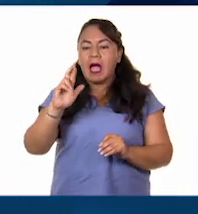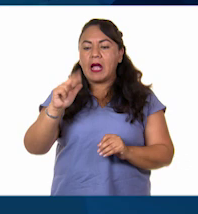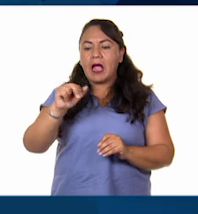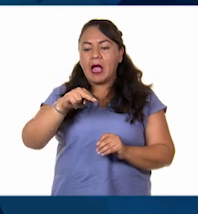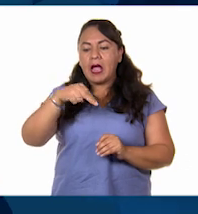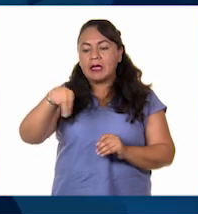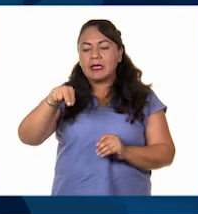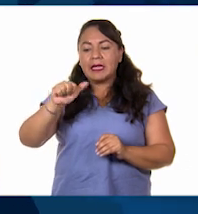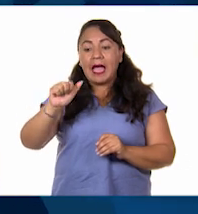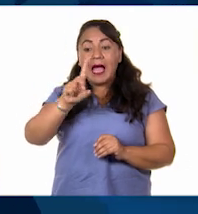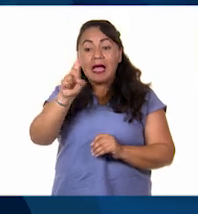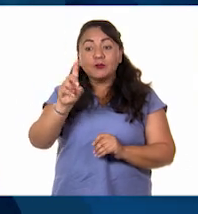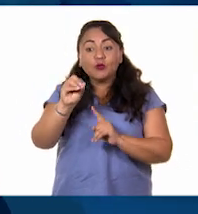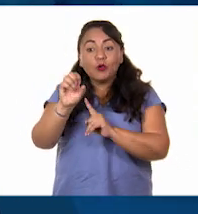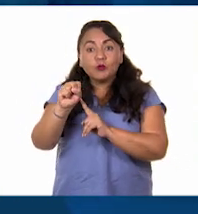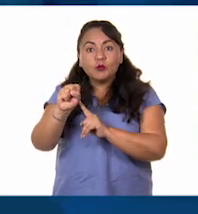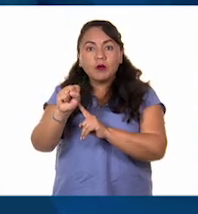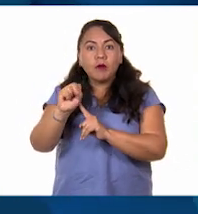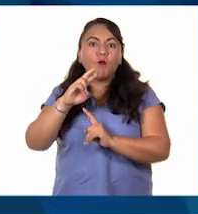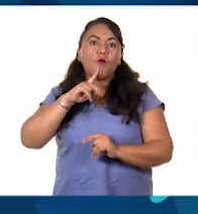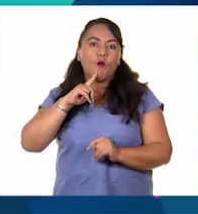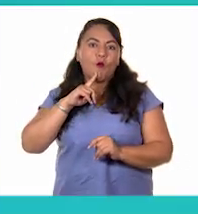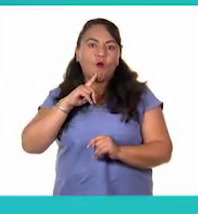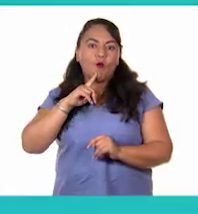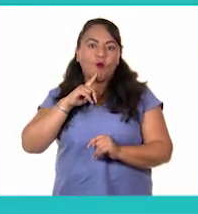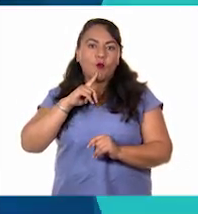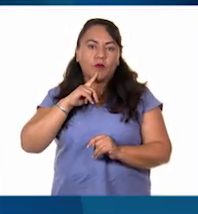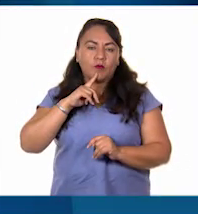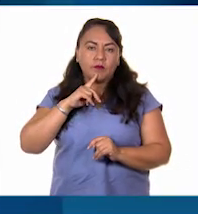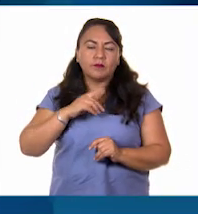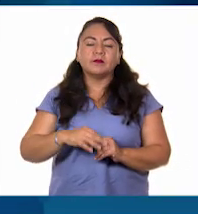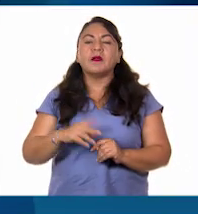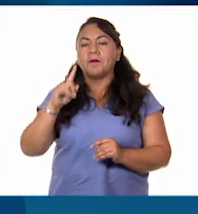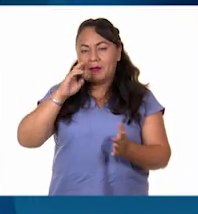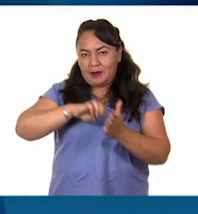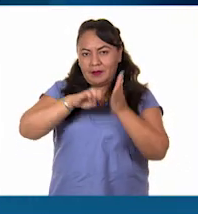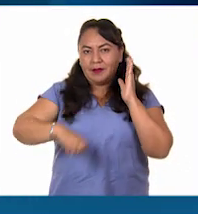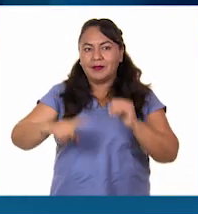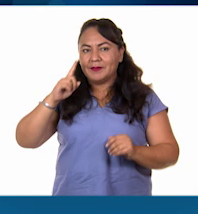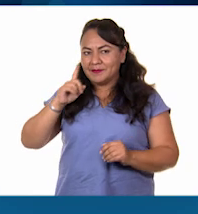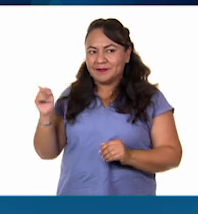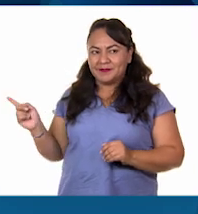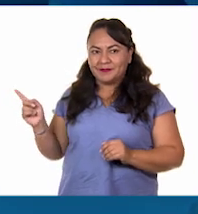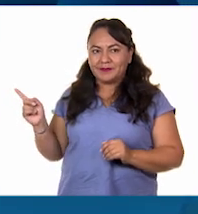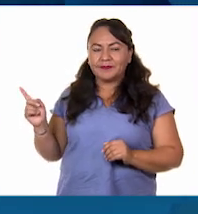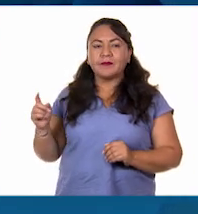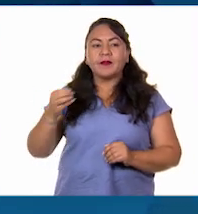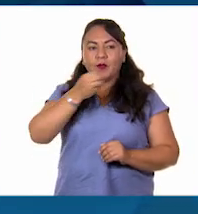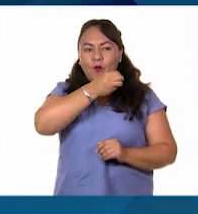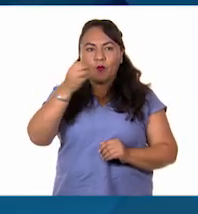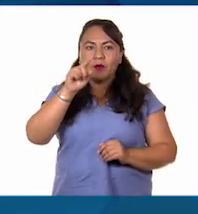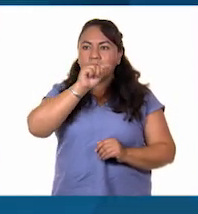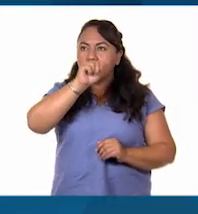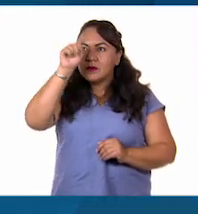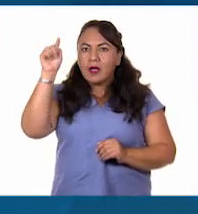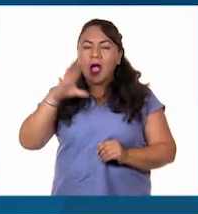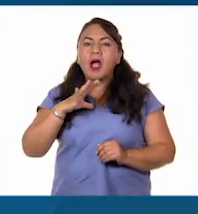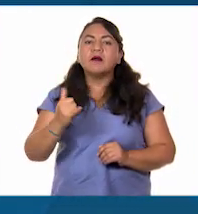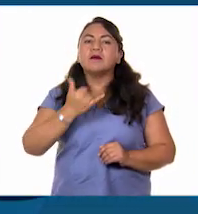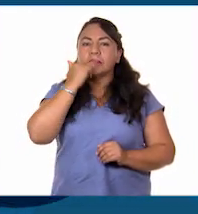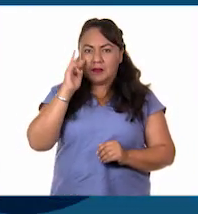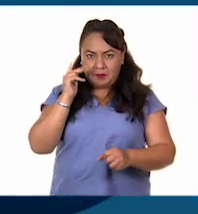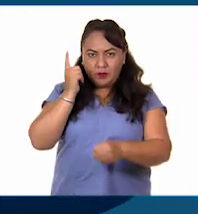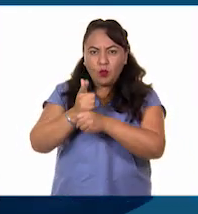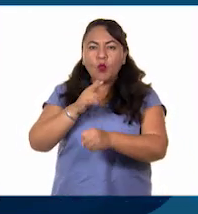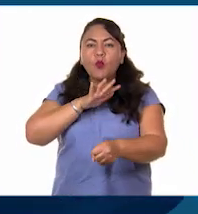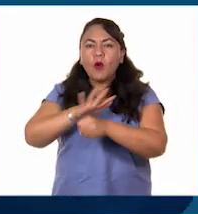arañazos. Ah. Vamos a ver otro ejemplo. En 2 de estas 3 oraciones hay errores. ¿Se dan